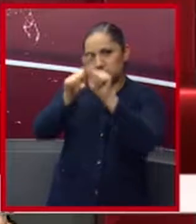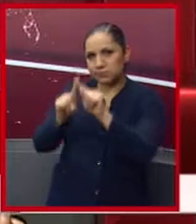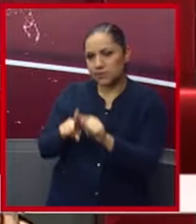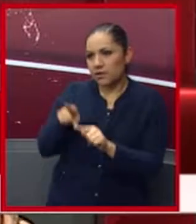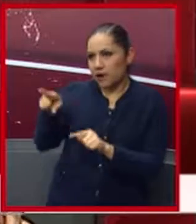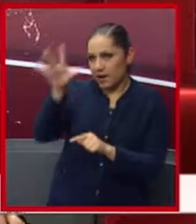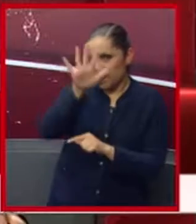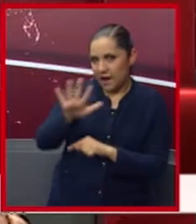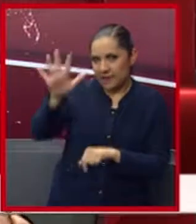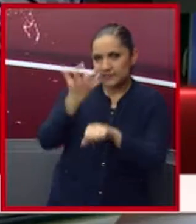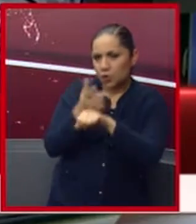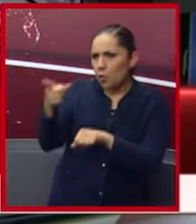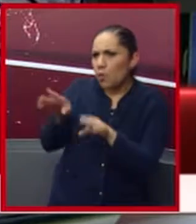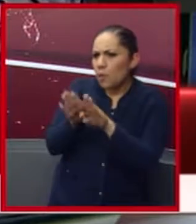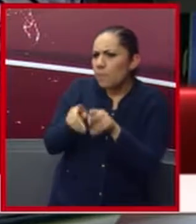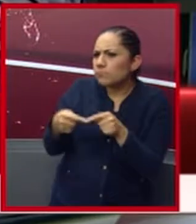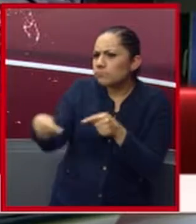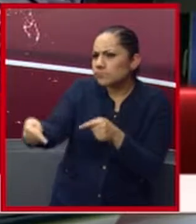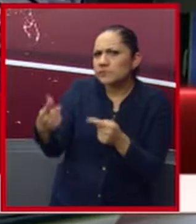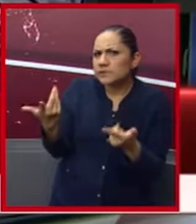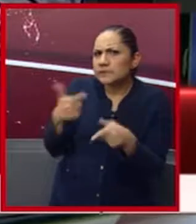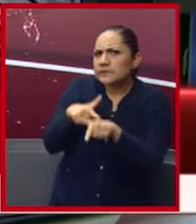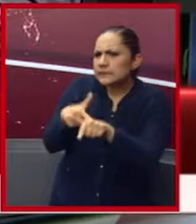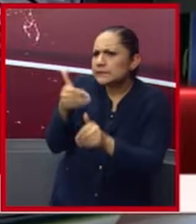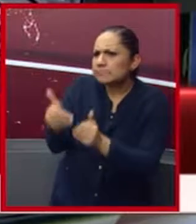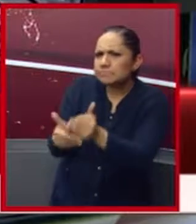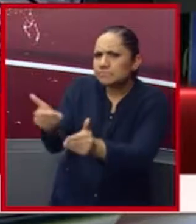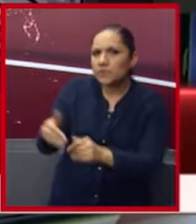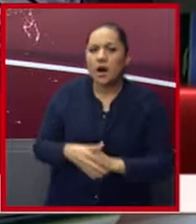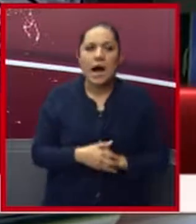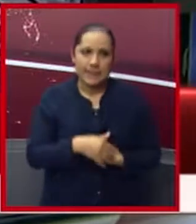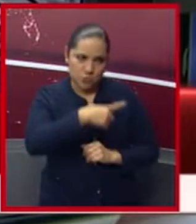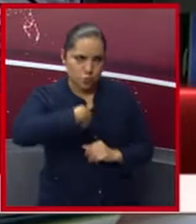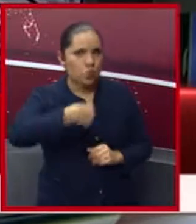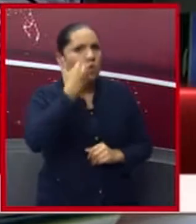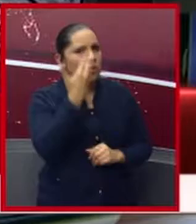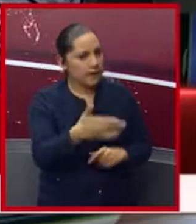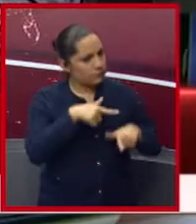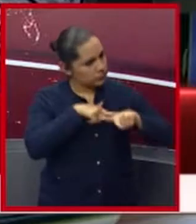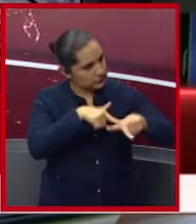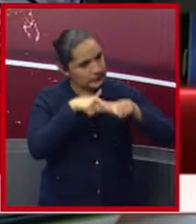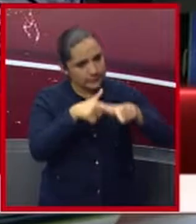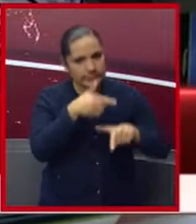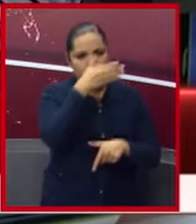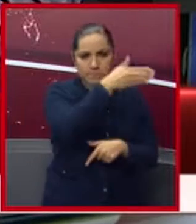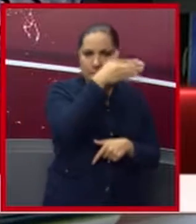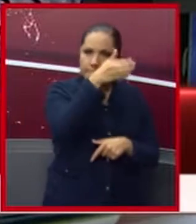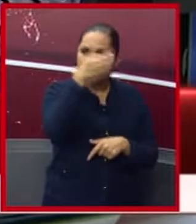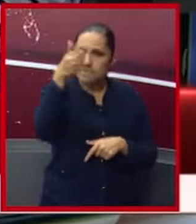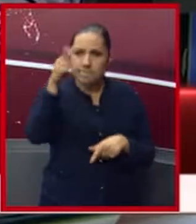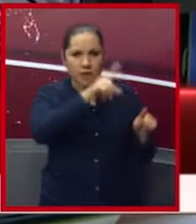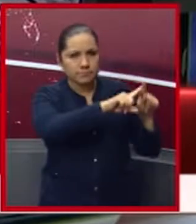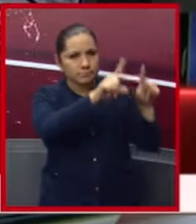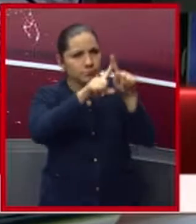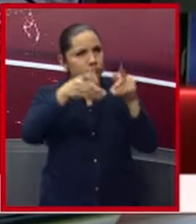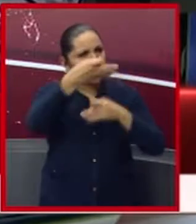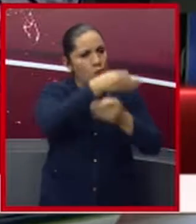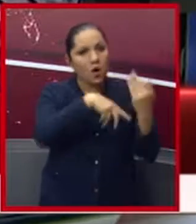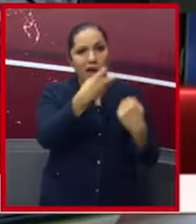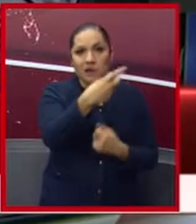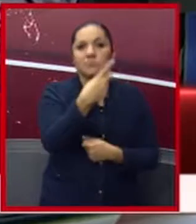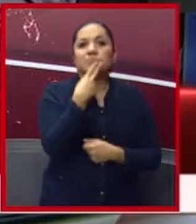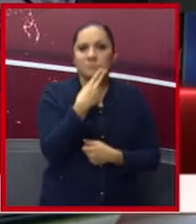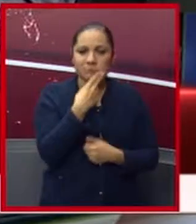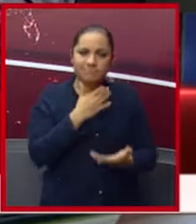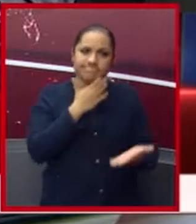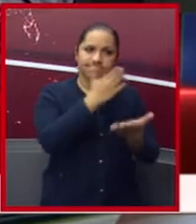diputado? Continuar con estas visitas que son de mucho provecho para nuestros migrantes y